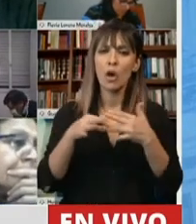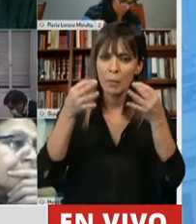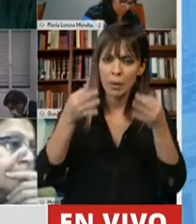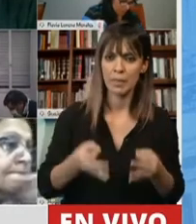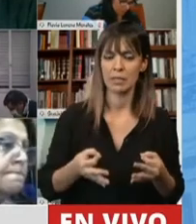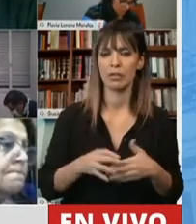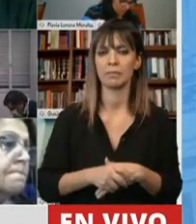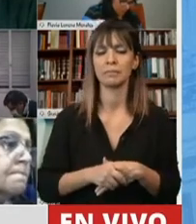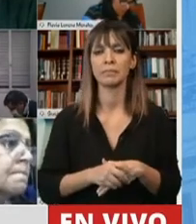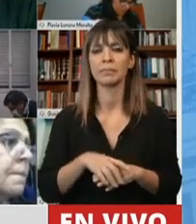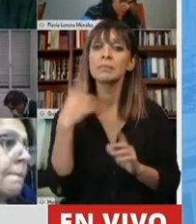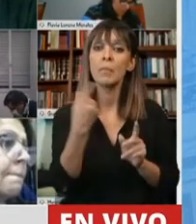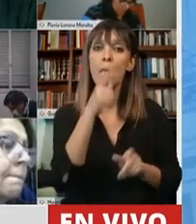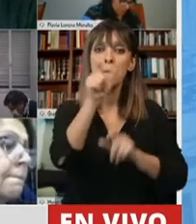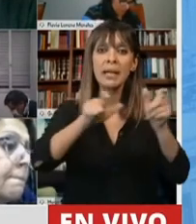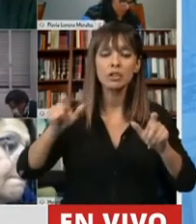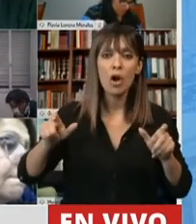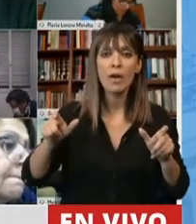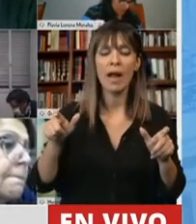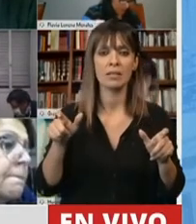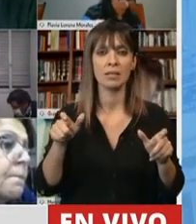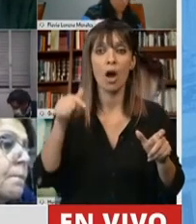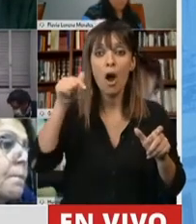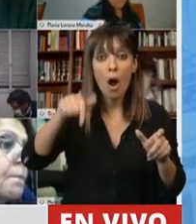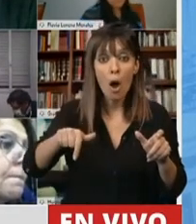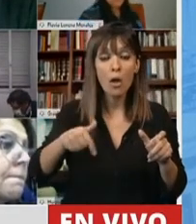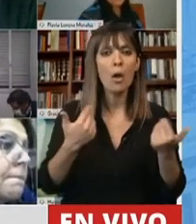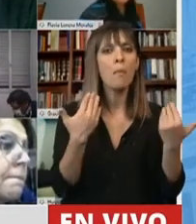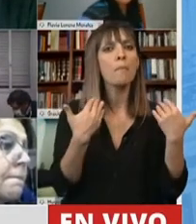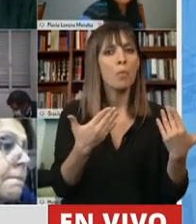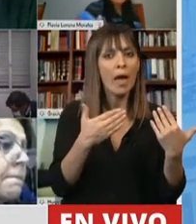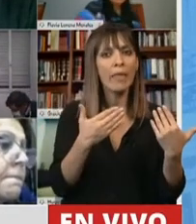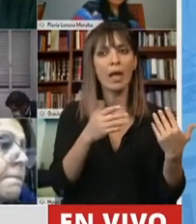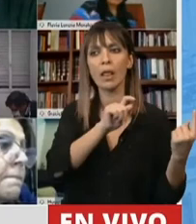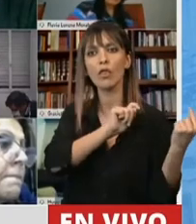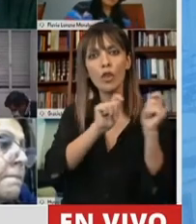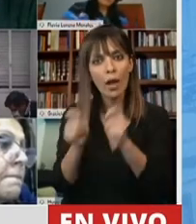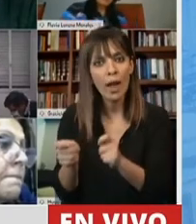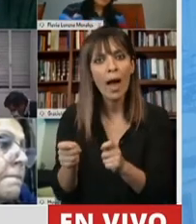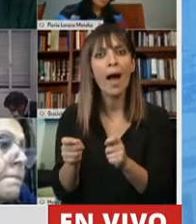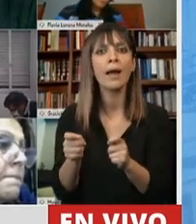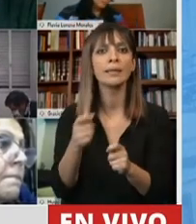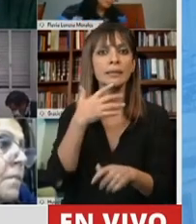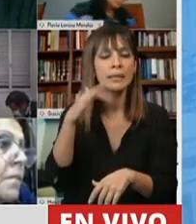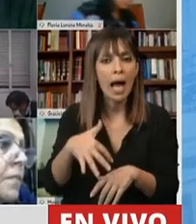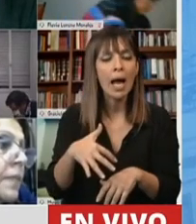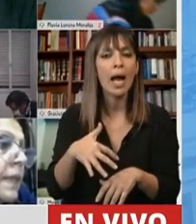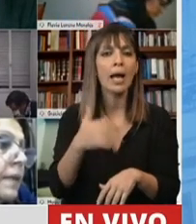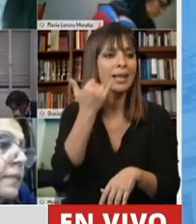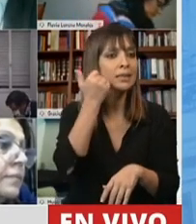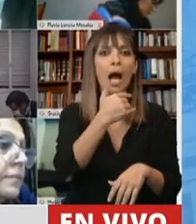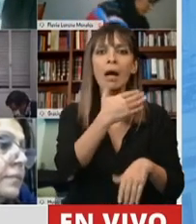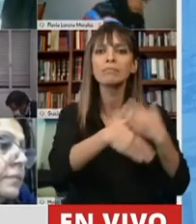compromiso de todas aquellas personas que tienen hoy la posibilidad de poder donar sangre y que ya